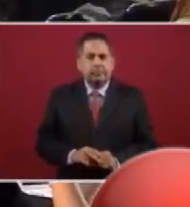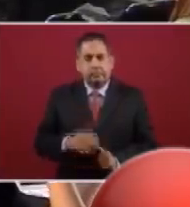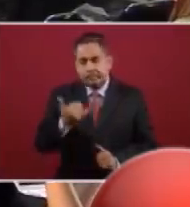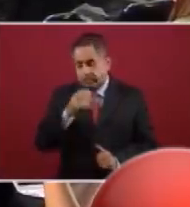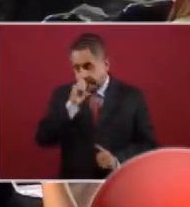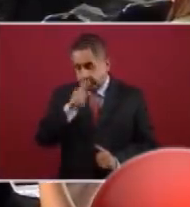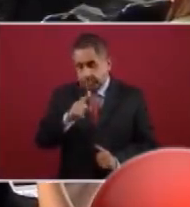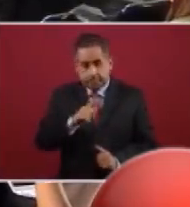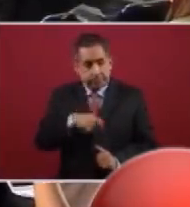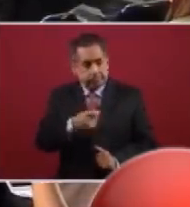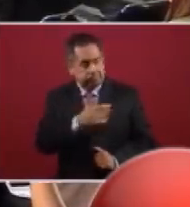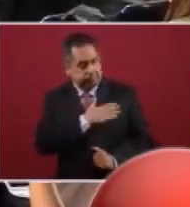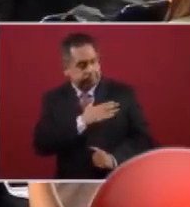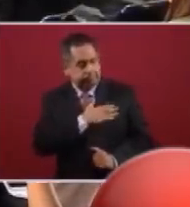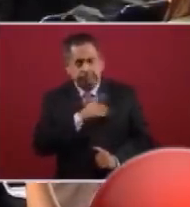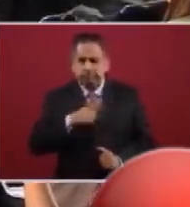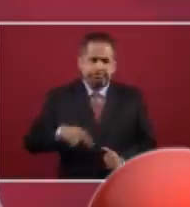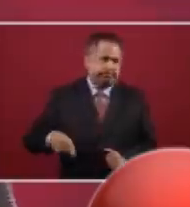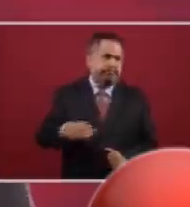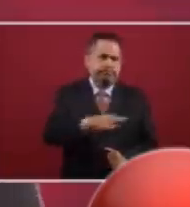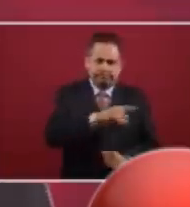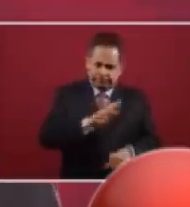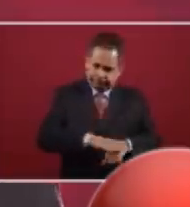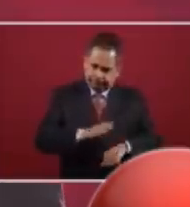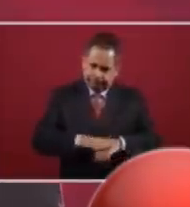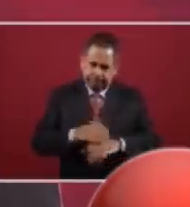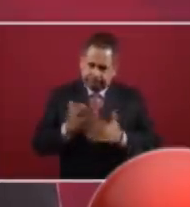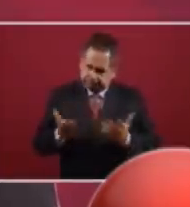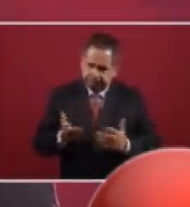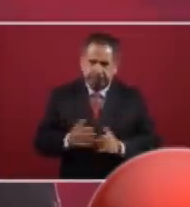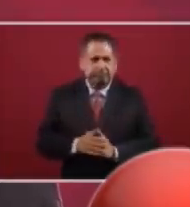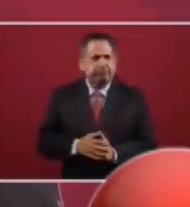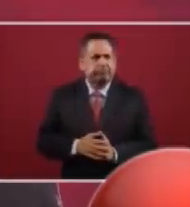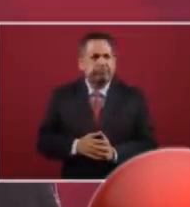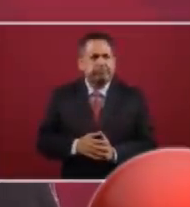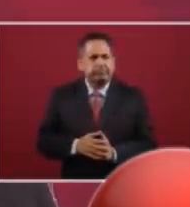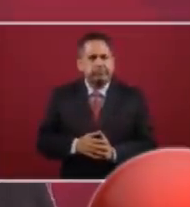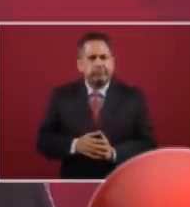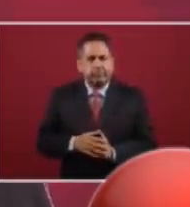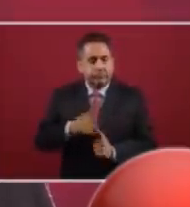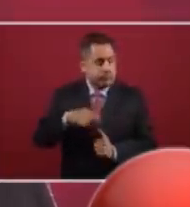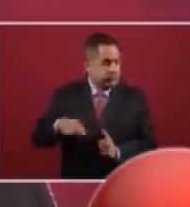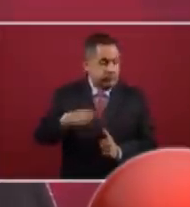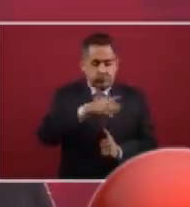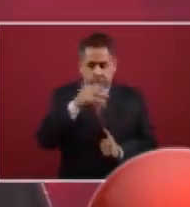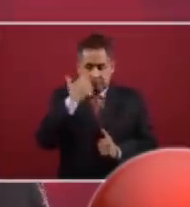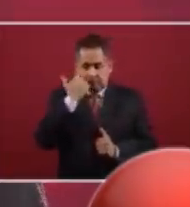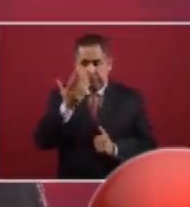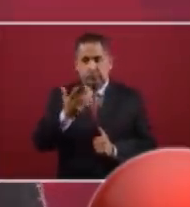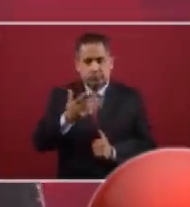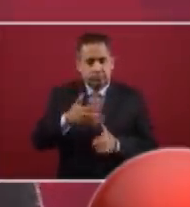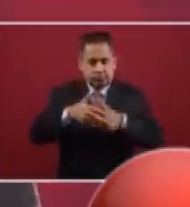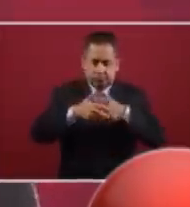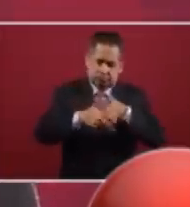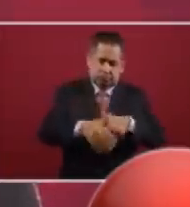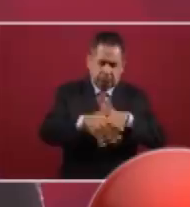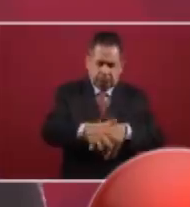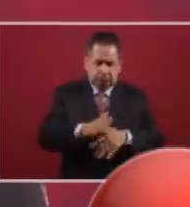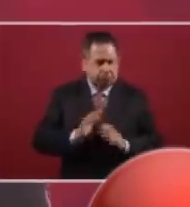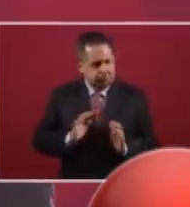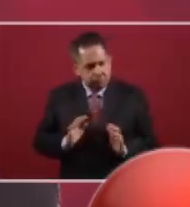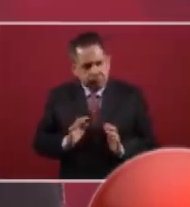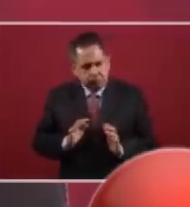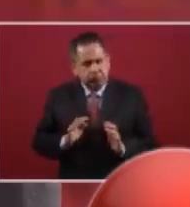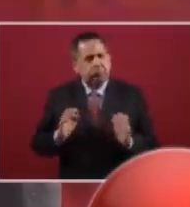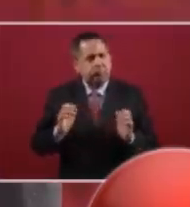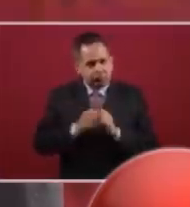y llamar a todos los que deseen manifestarse, que